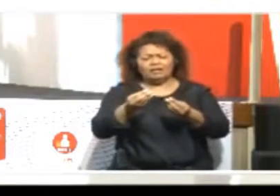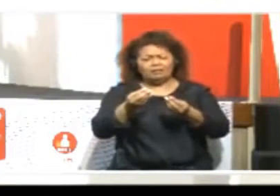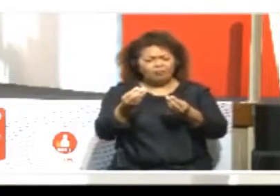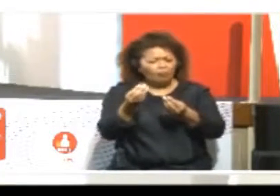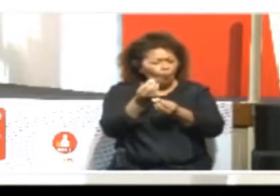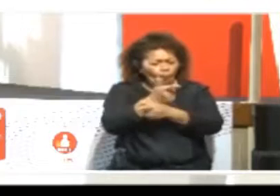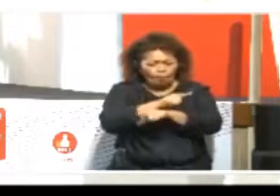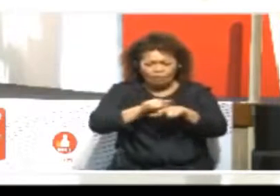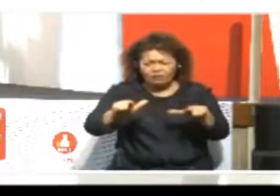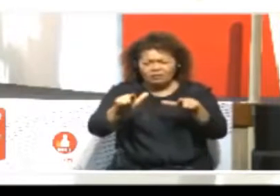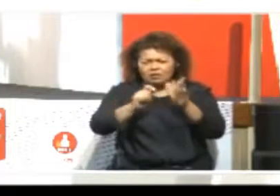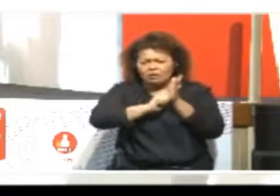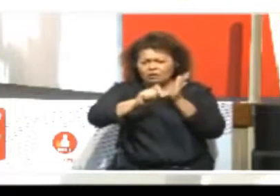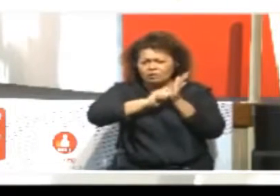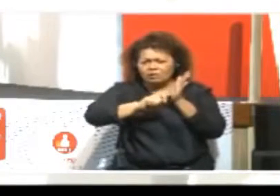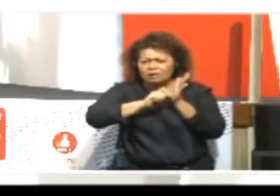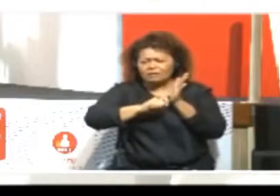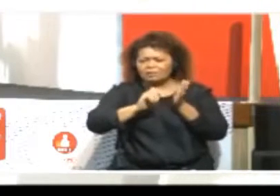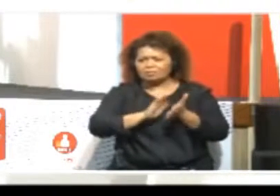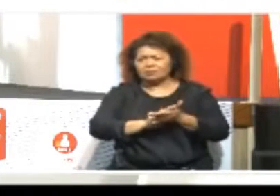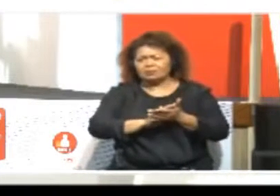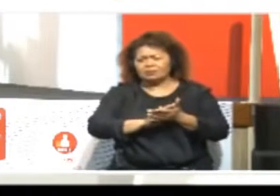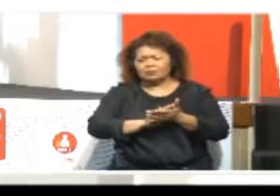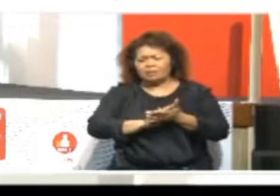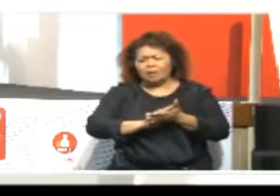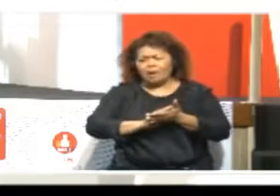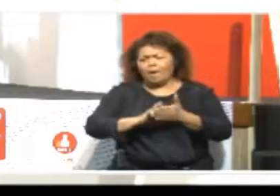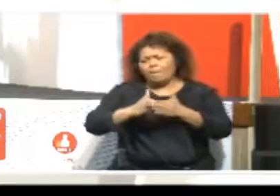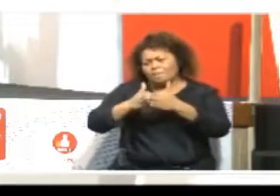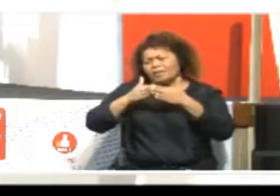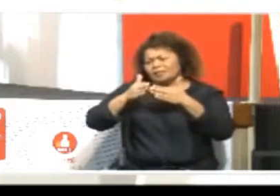ella me lo ayude a responder. Adivine cuál era la razón.